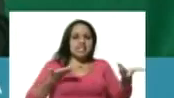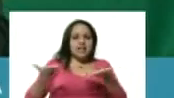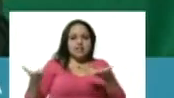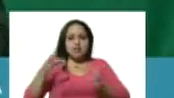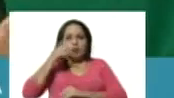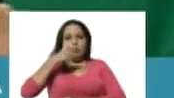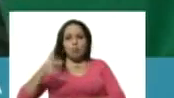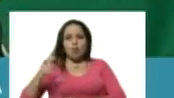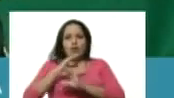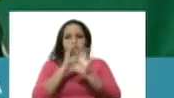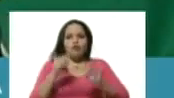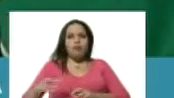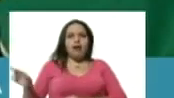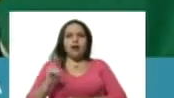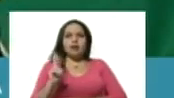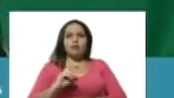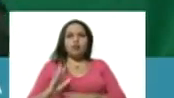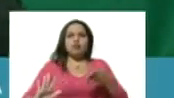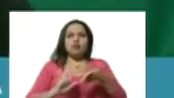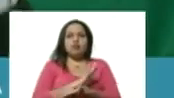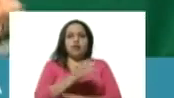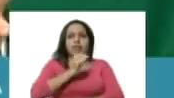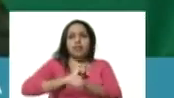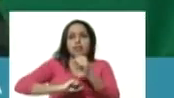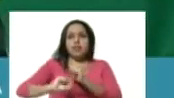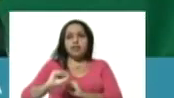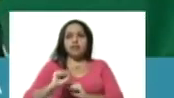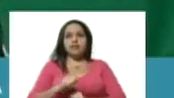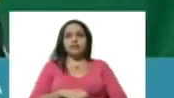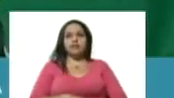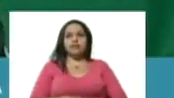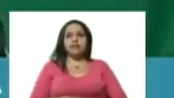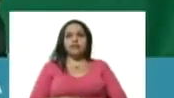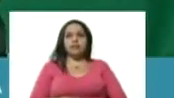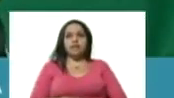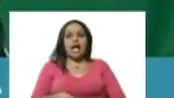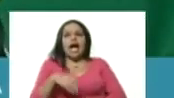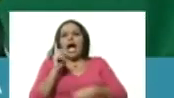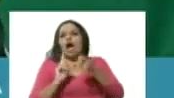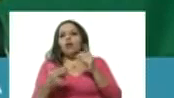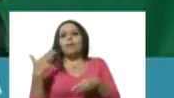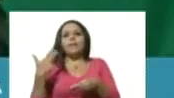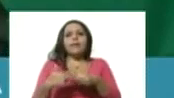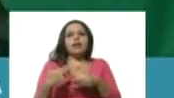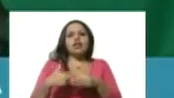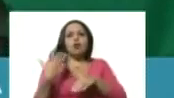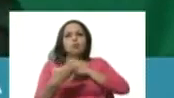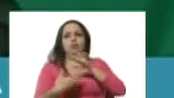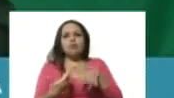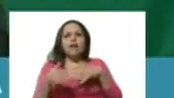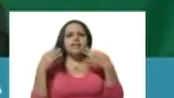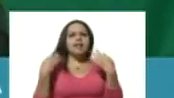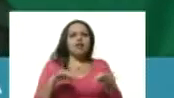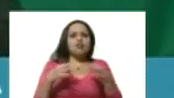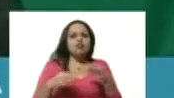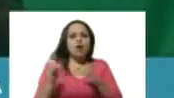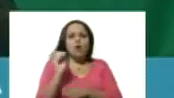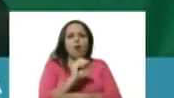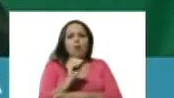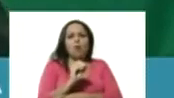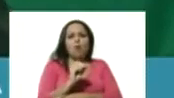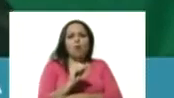pueblos de manera inmediata ante una contingencia de riesgo natural, ante alguna catástrofe, donde tenga